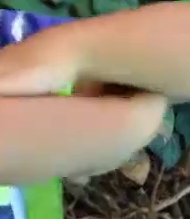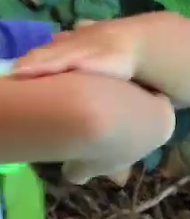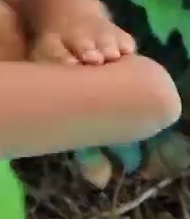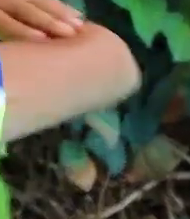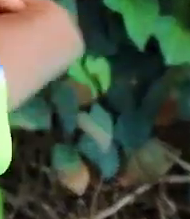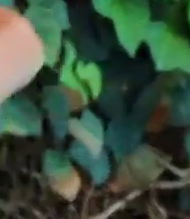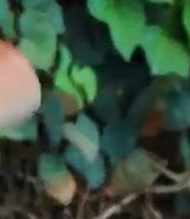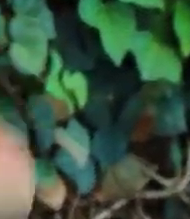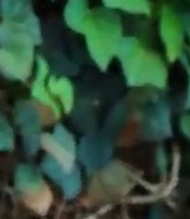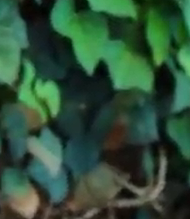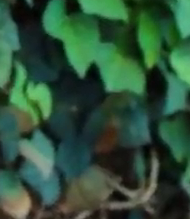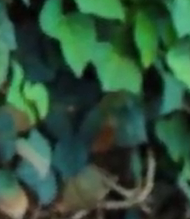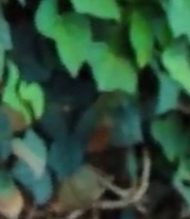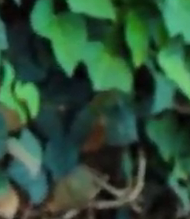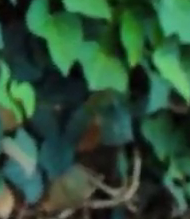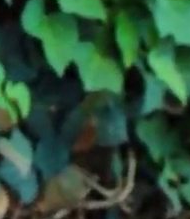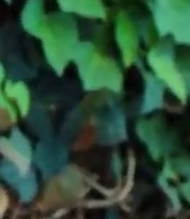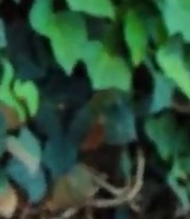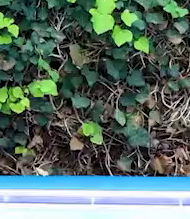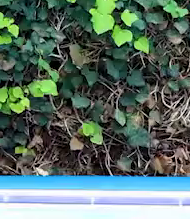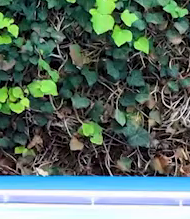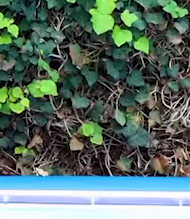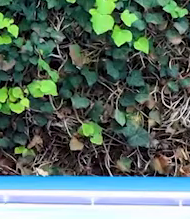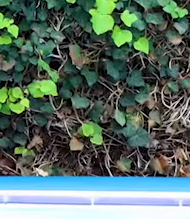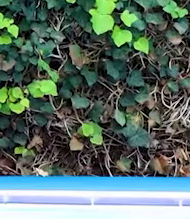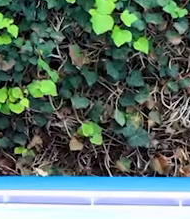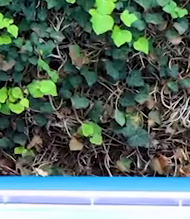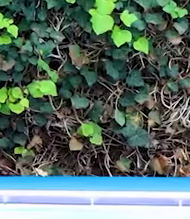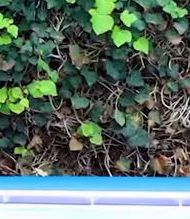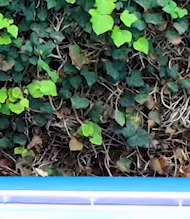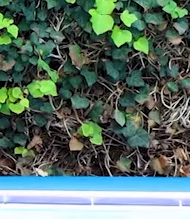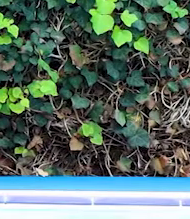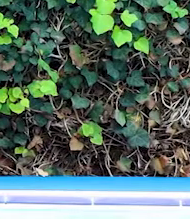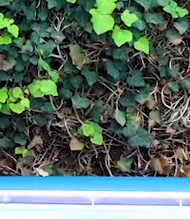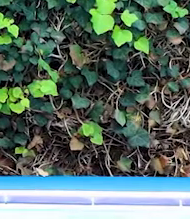más, alto. Descansamos, respiramos.